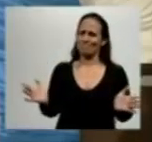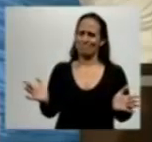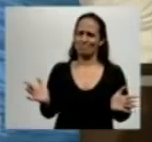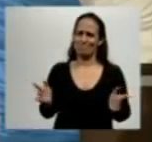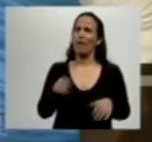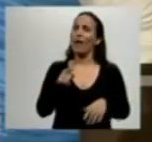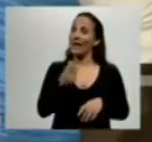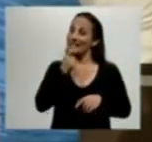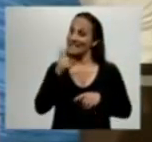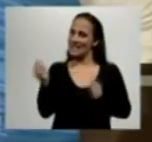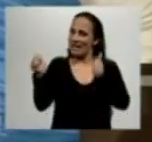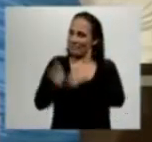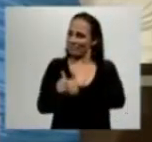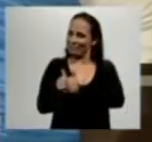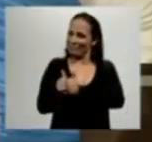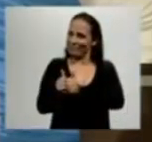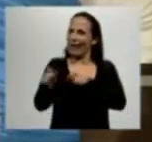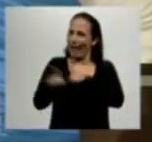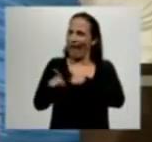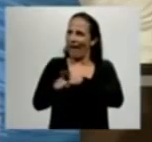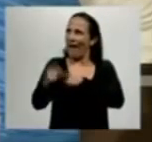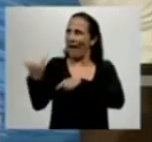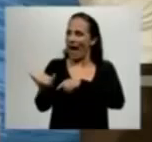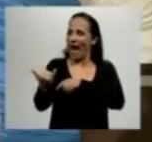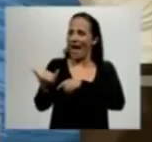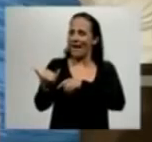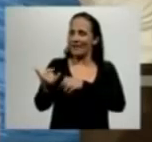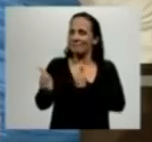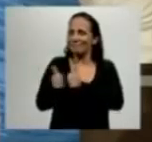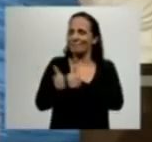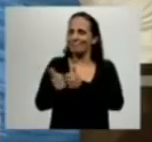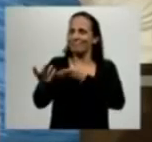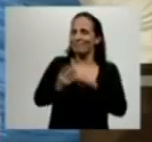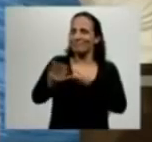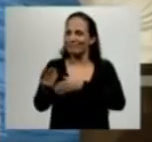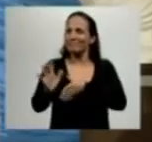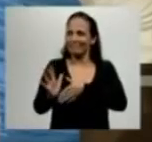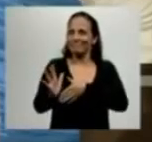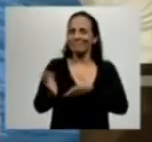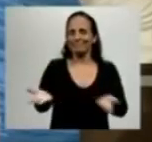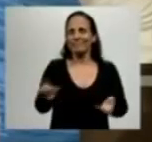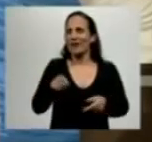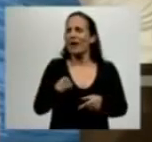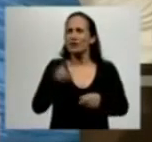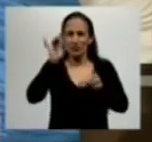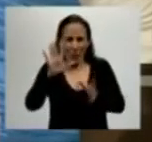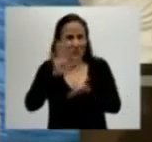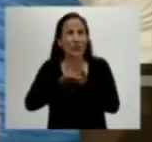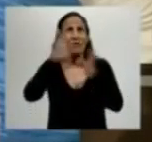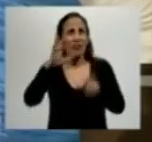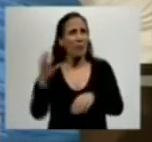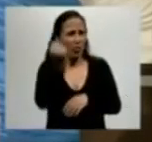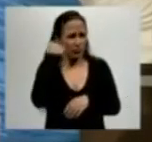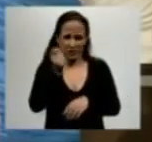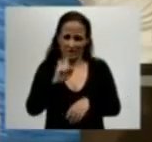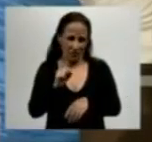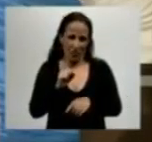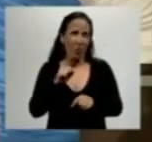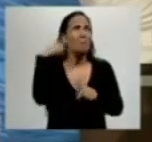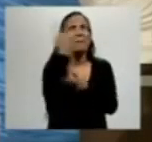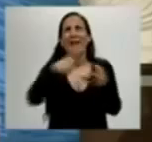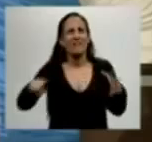un compañero que la sostiene y que está al lado. Y esto no es solamente para la adopción, esto es para todo también, y todos me entienden de lo que estoy